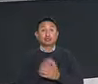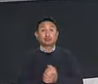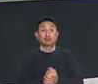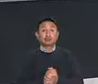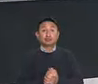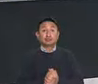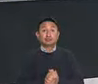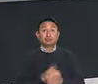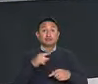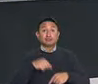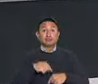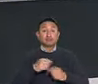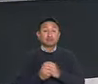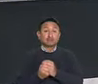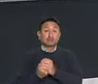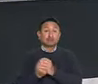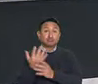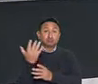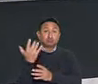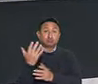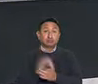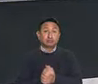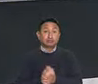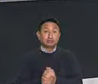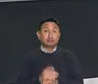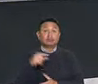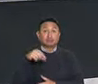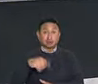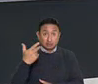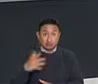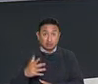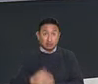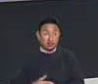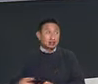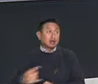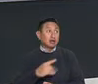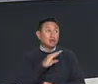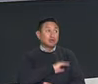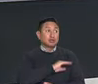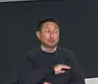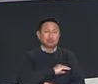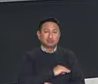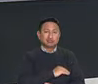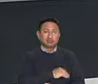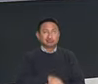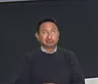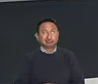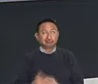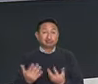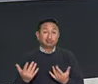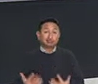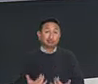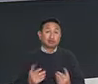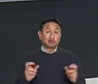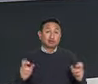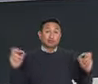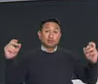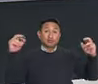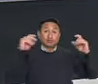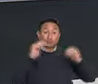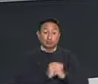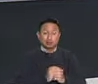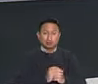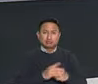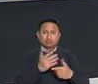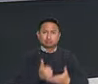verdad, la velita, urgente. Debería eso ya estar listo, municipio, tanta demora con los puentes peatonales. Puentes que sirven para